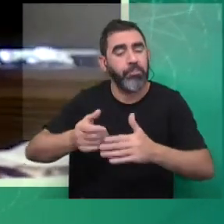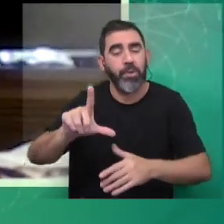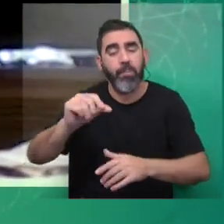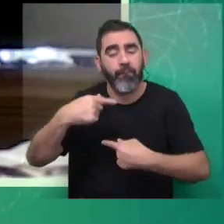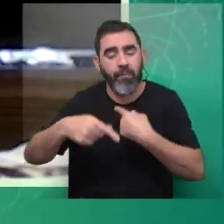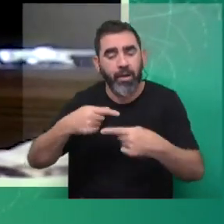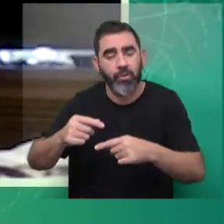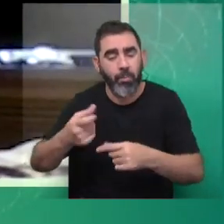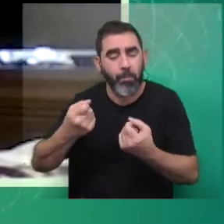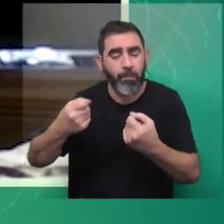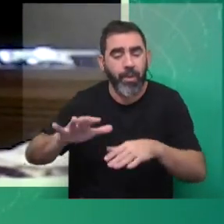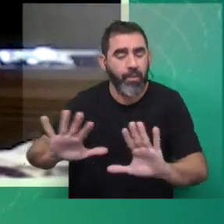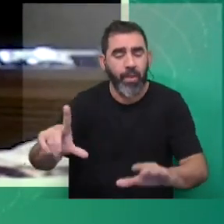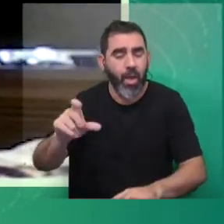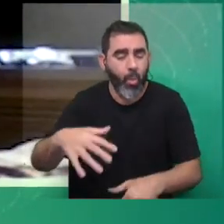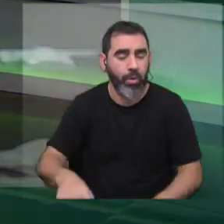seguir seguir